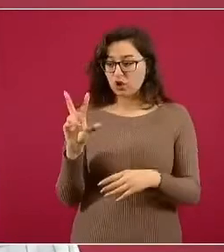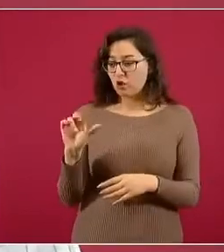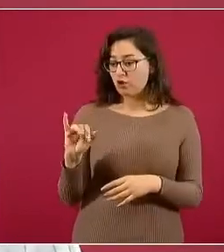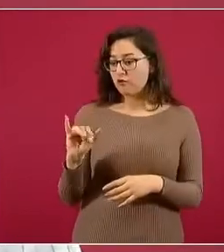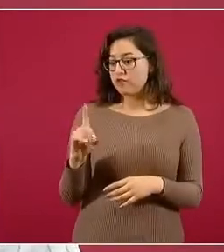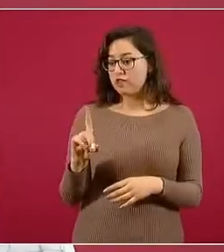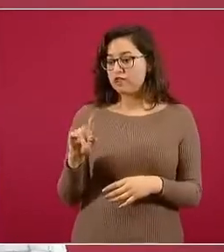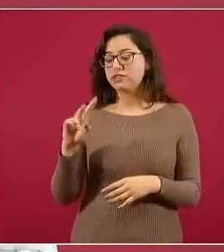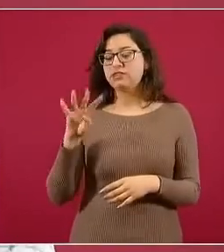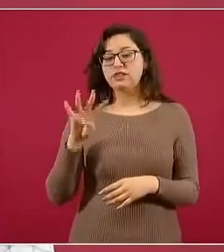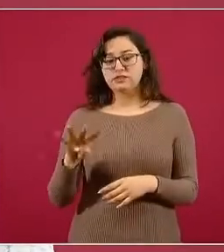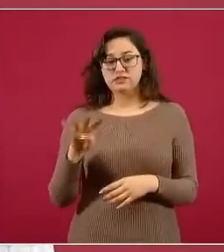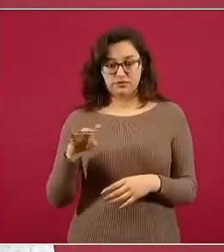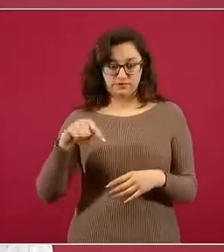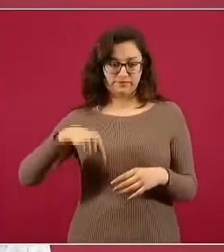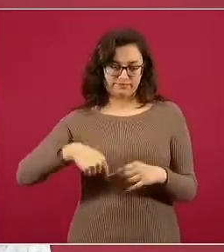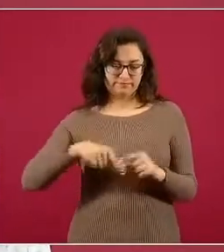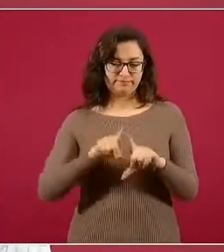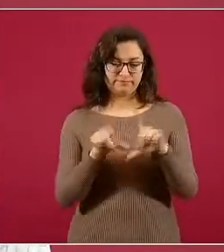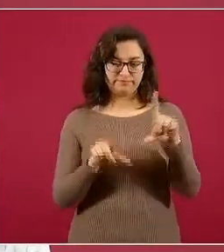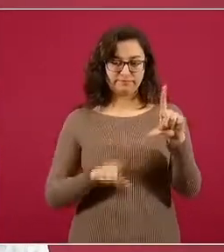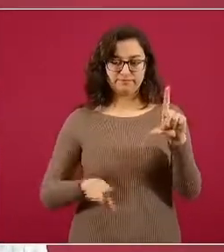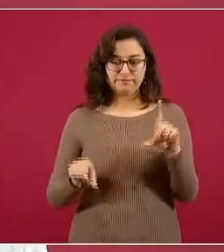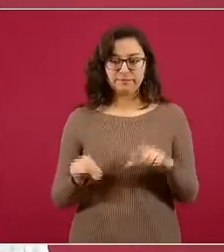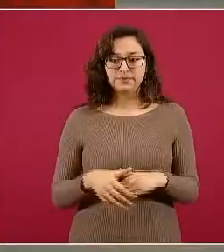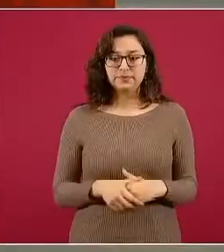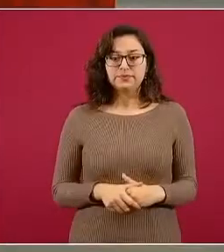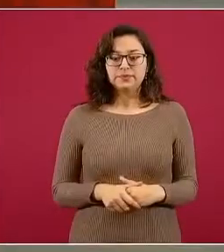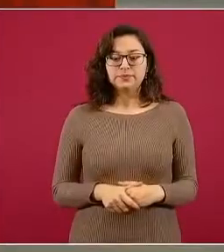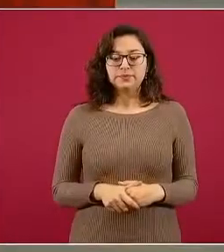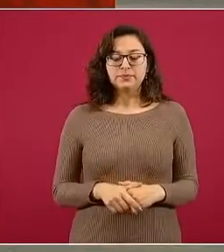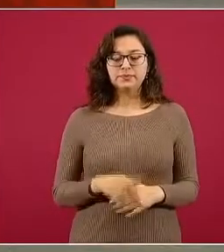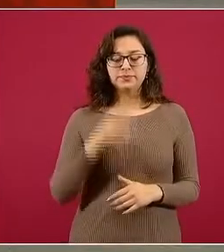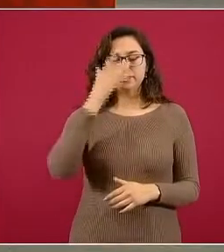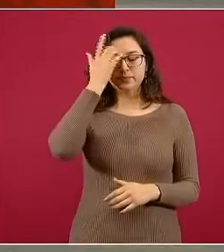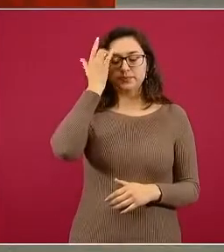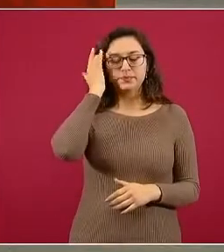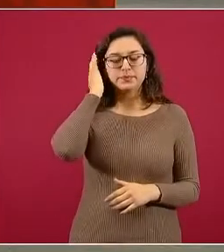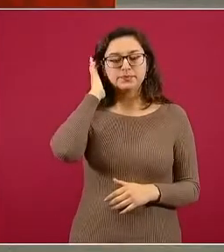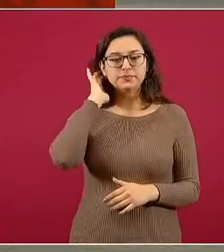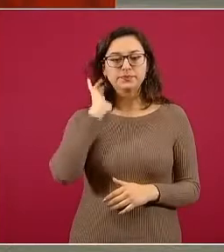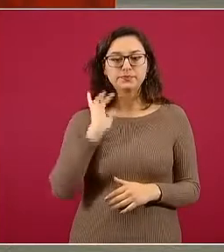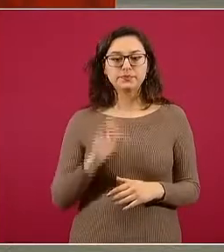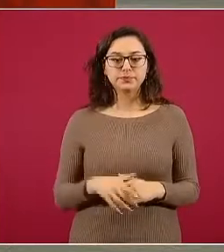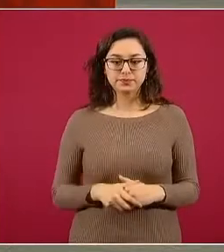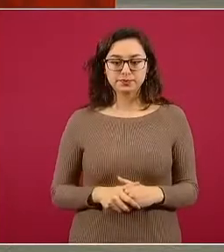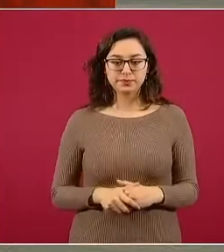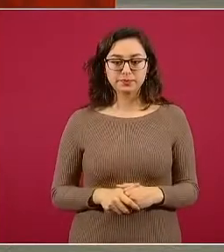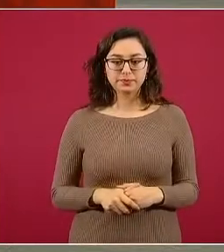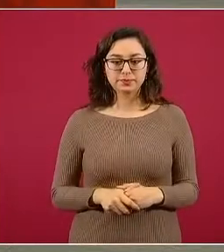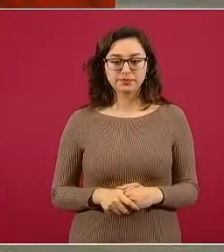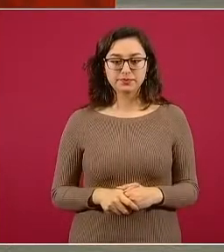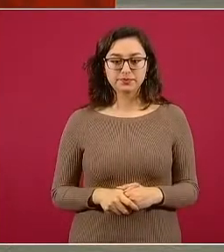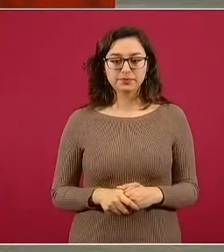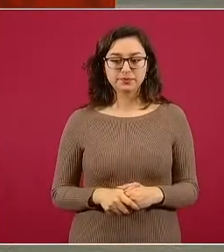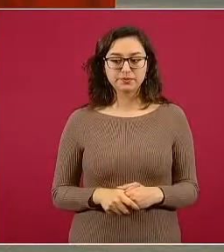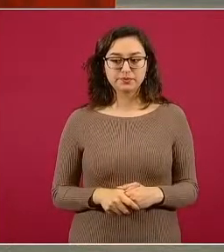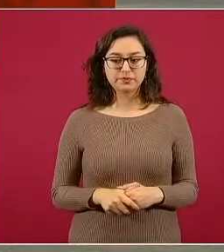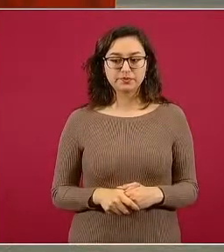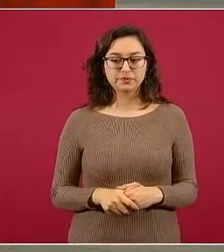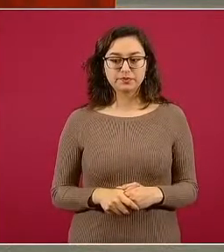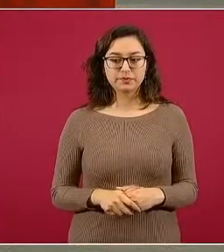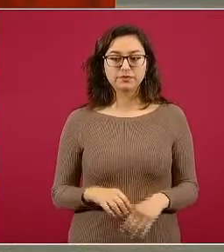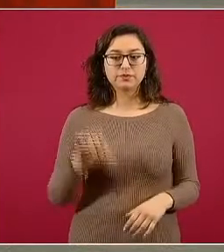COVID-19 en México. El día de hoy, esta noche, nos acompaña y agradecemos por